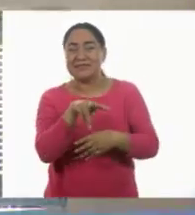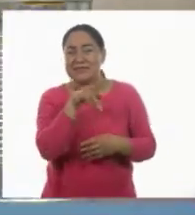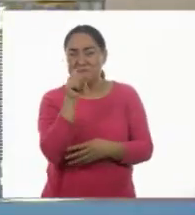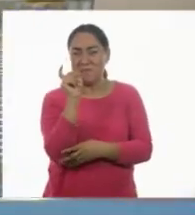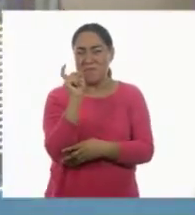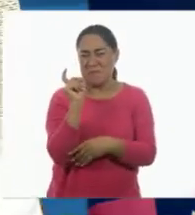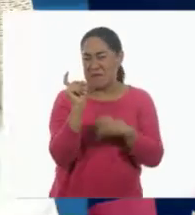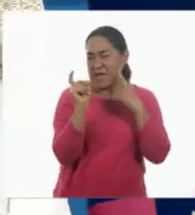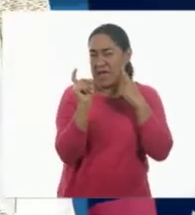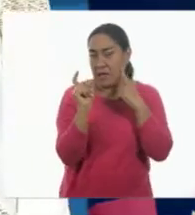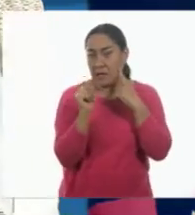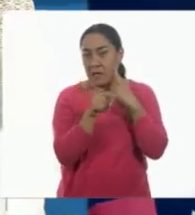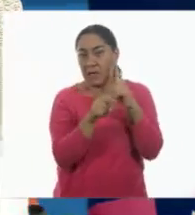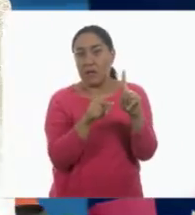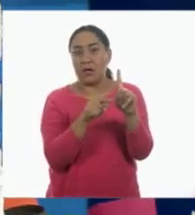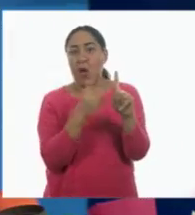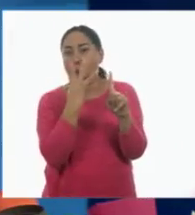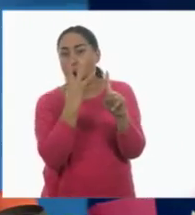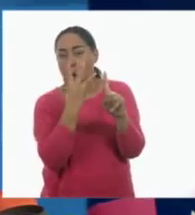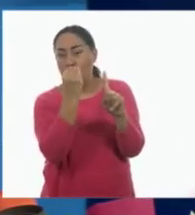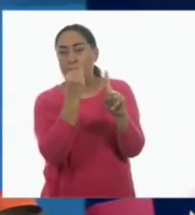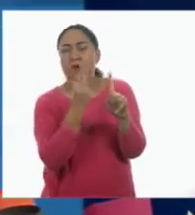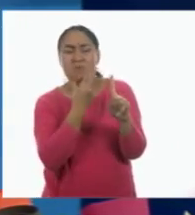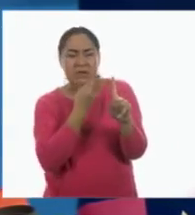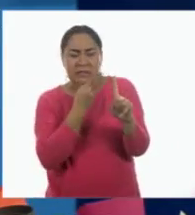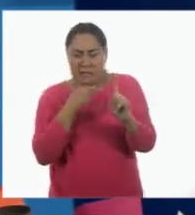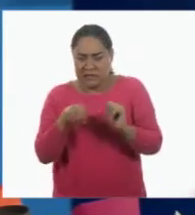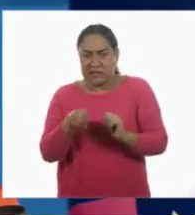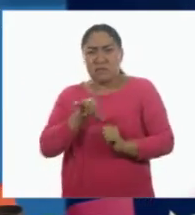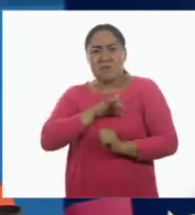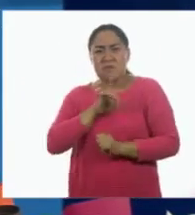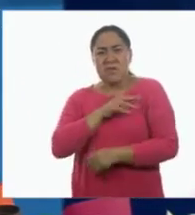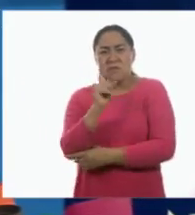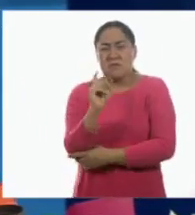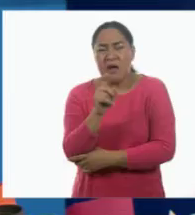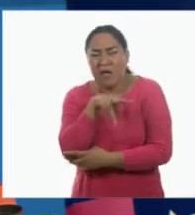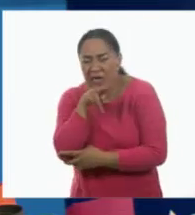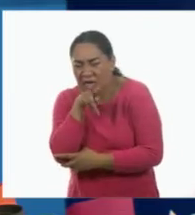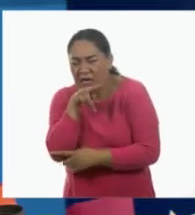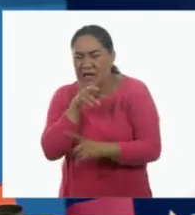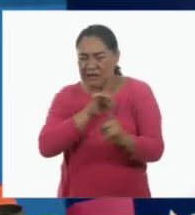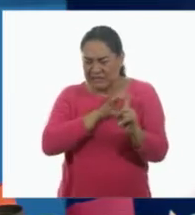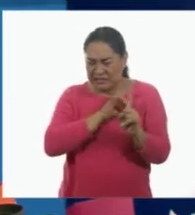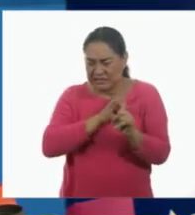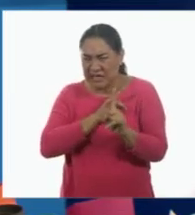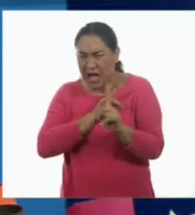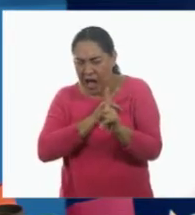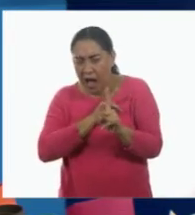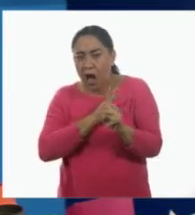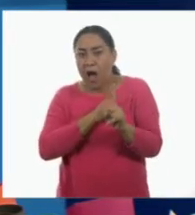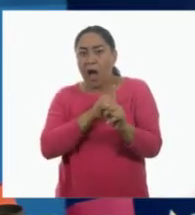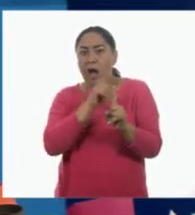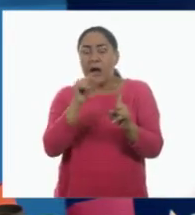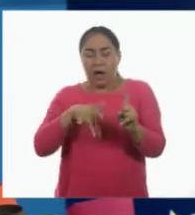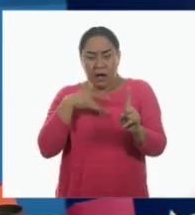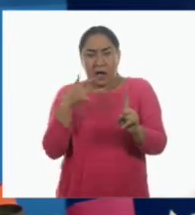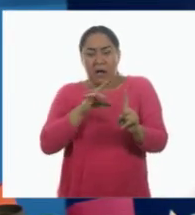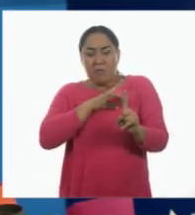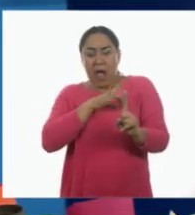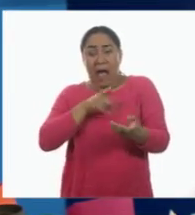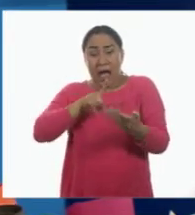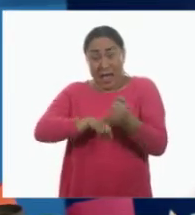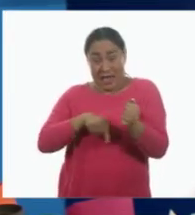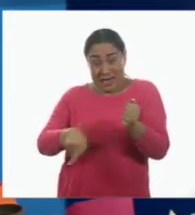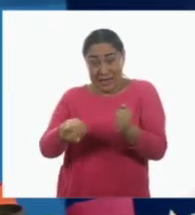Y el hombre lobo le daba mucho miedo a las serpientes de cascabel, pero más miedo le dio cuando se enteró que era una fusión de serpiente